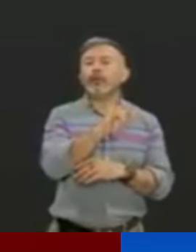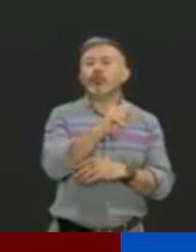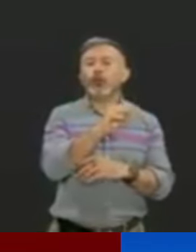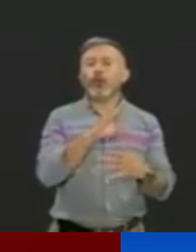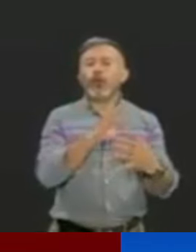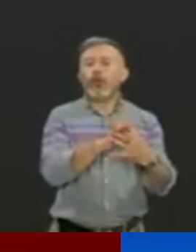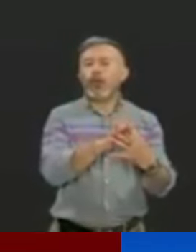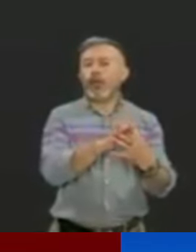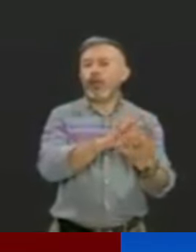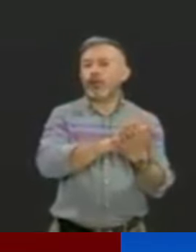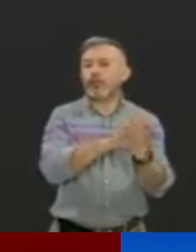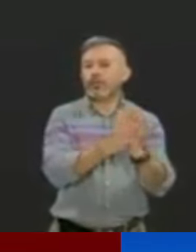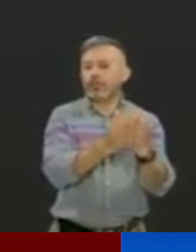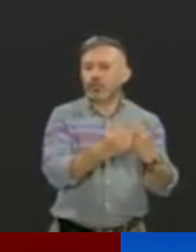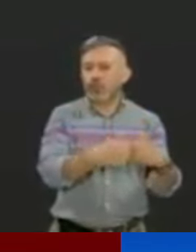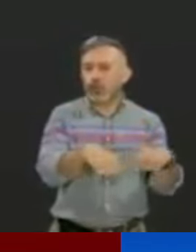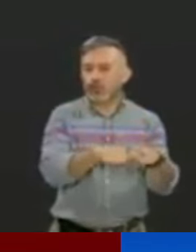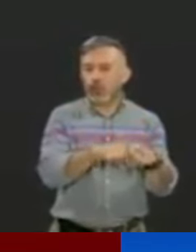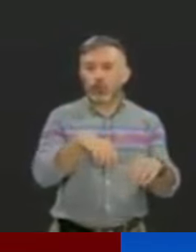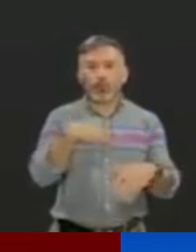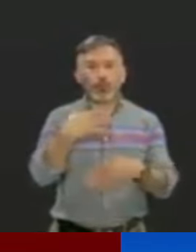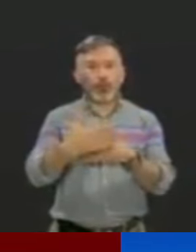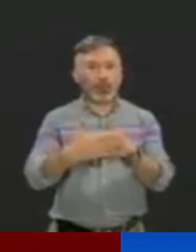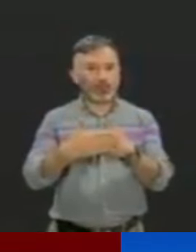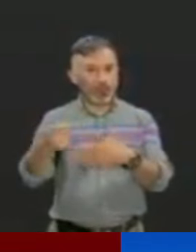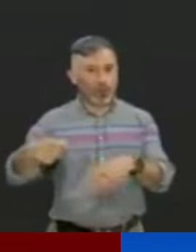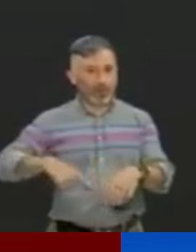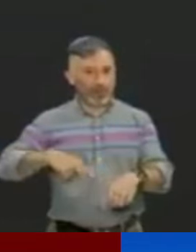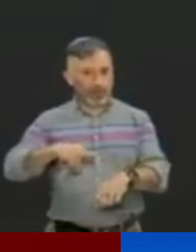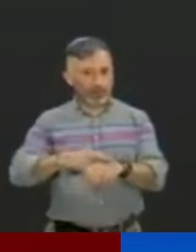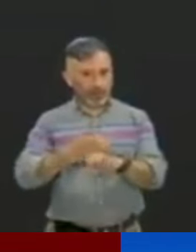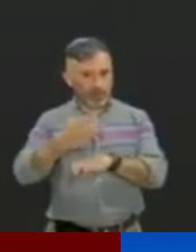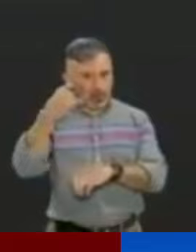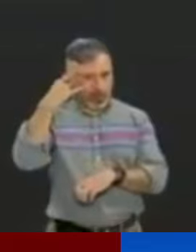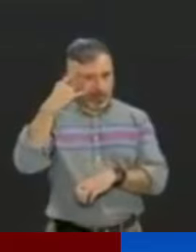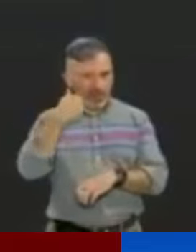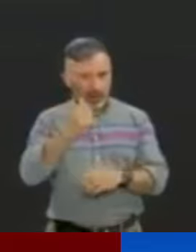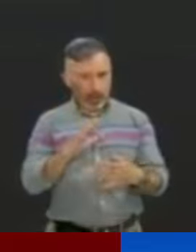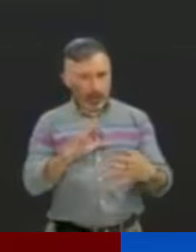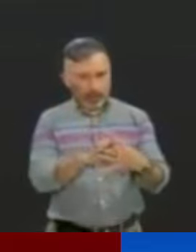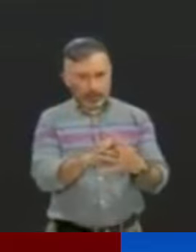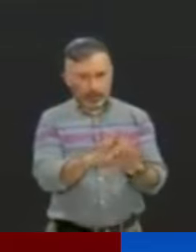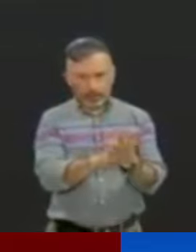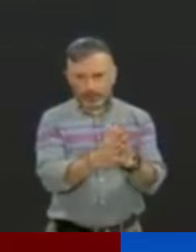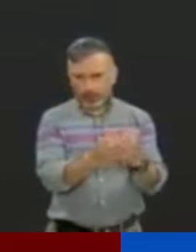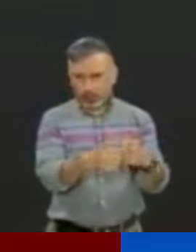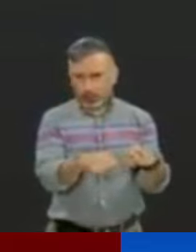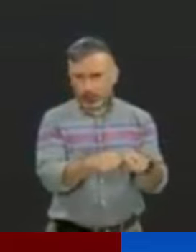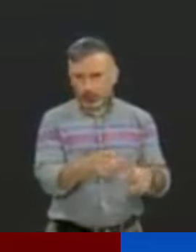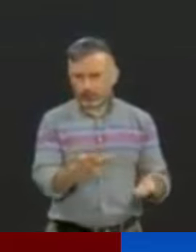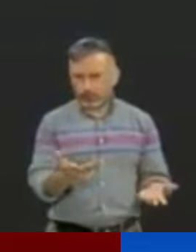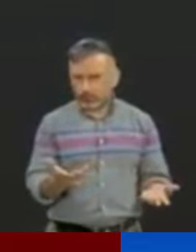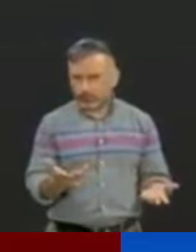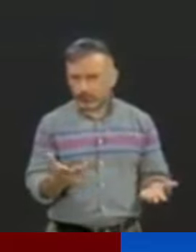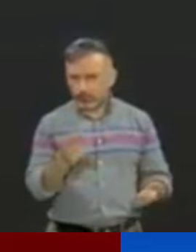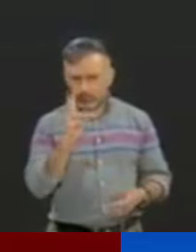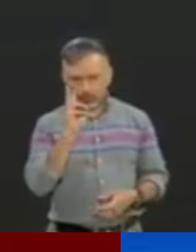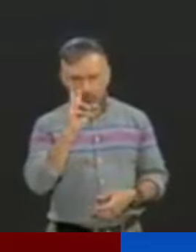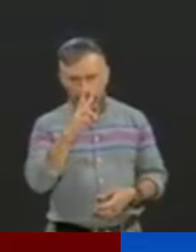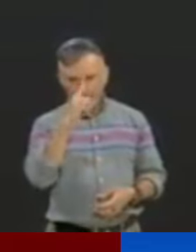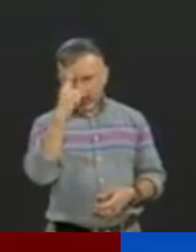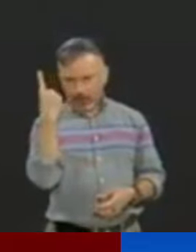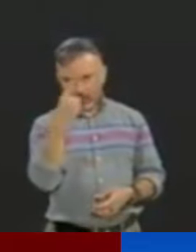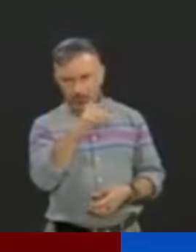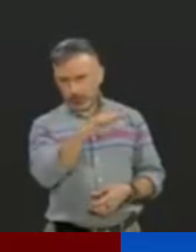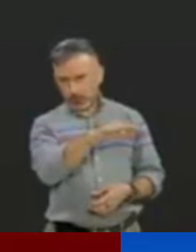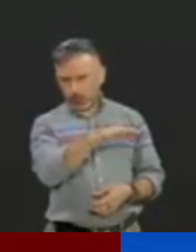miras a la elección de la gubernatura del estado de Campeche. Entonces, pues ante lo evidente, creo que lo único que